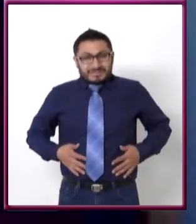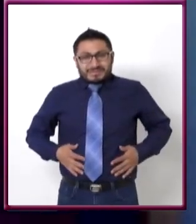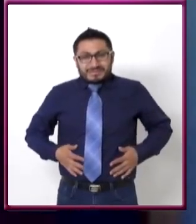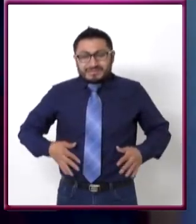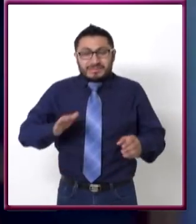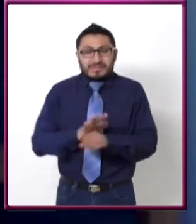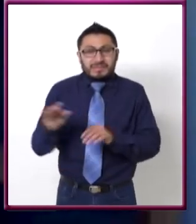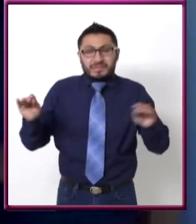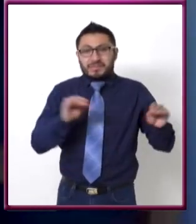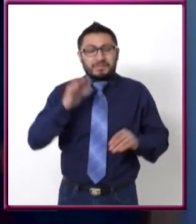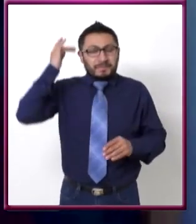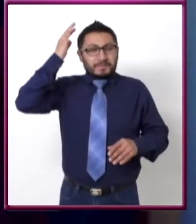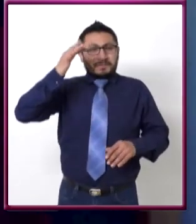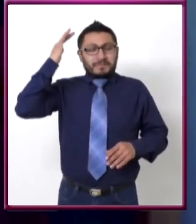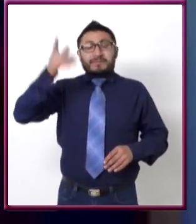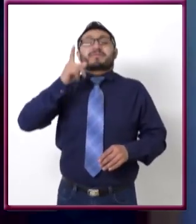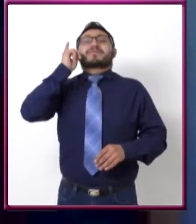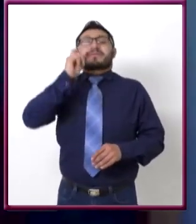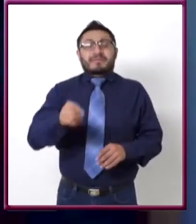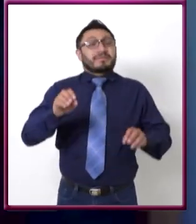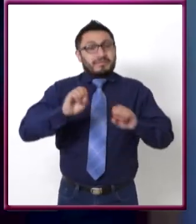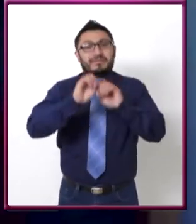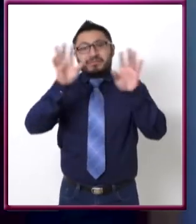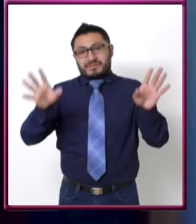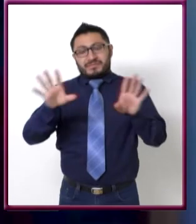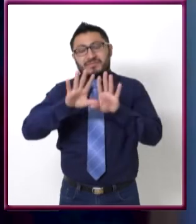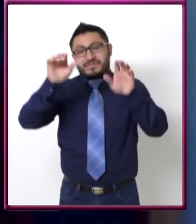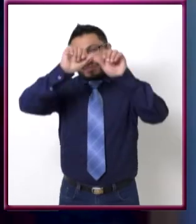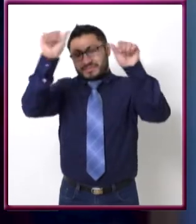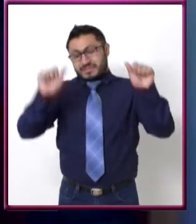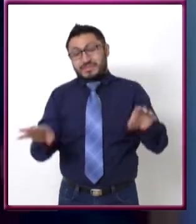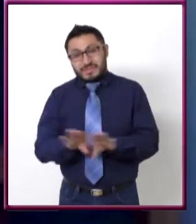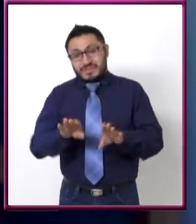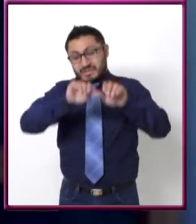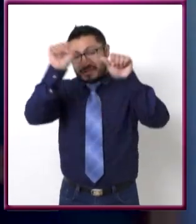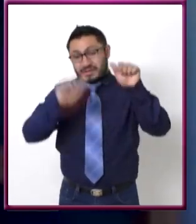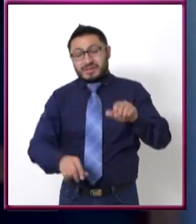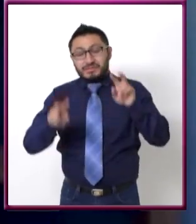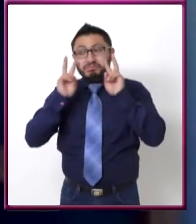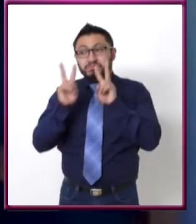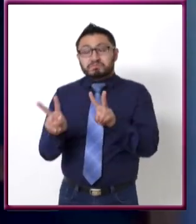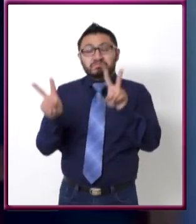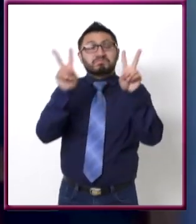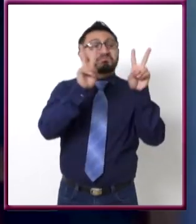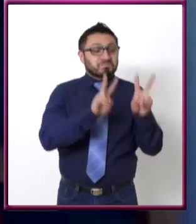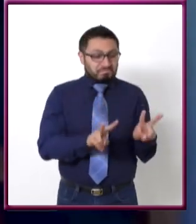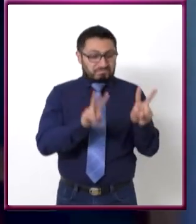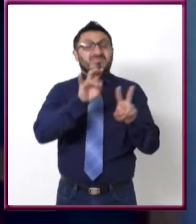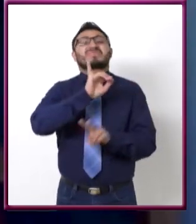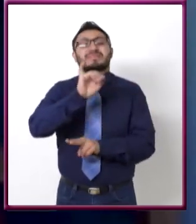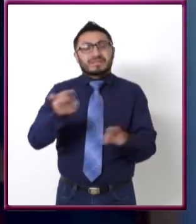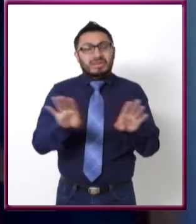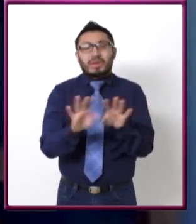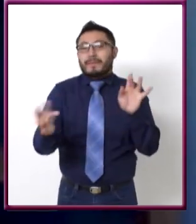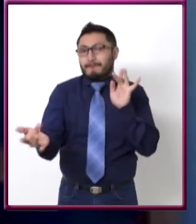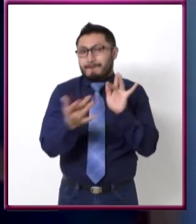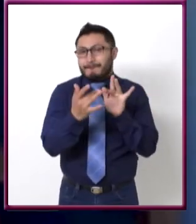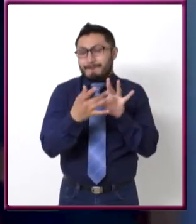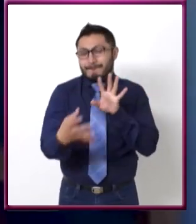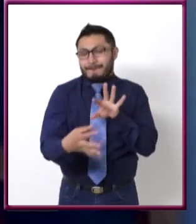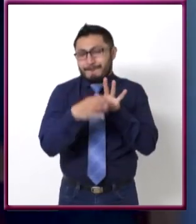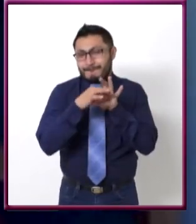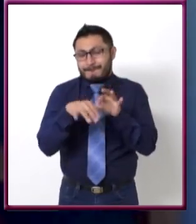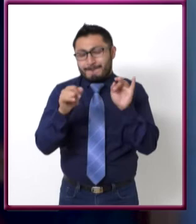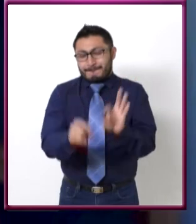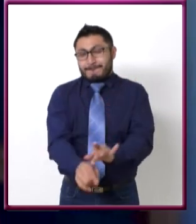mueve a reflexionar, o sea que claro que el arte desde la apreciación, pues por supuesto que se